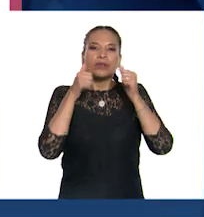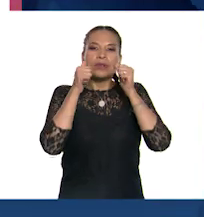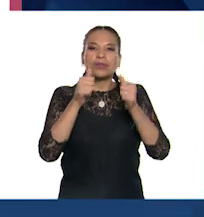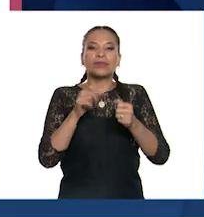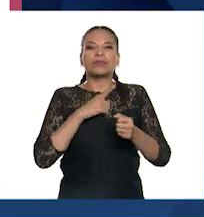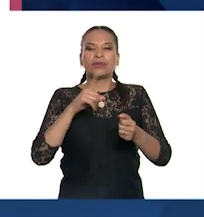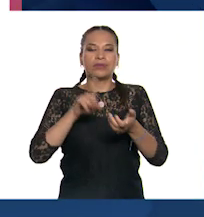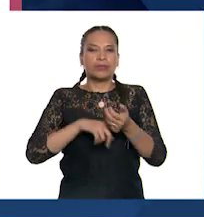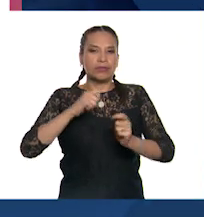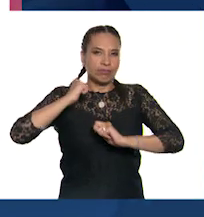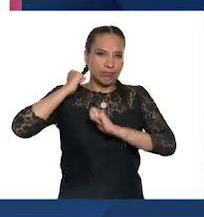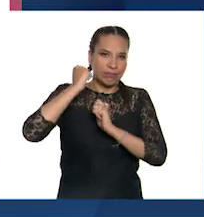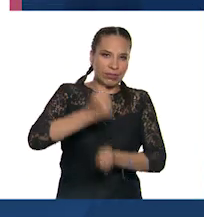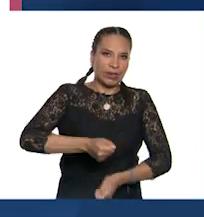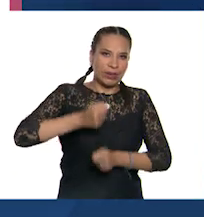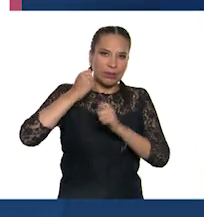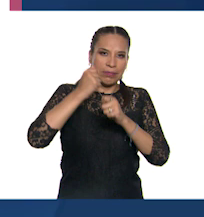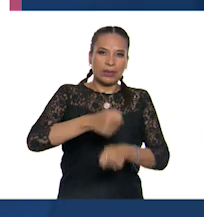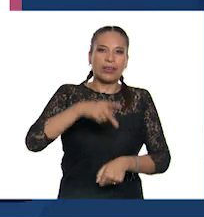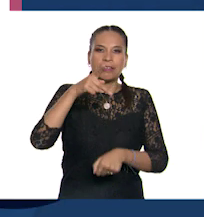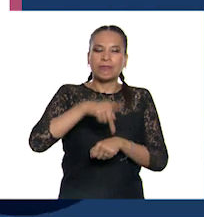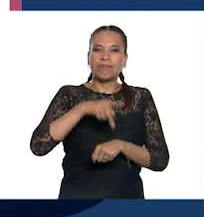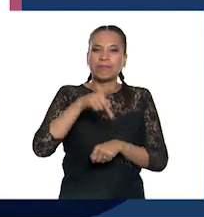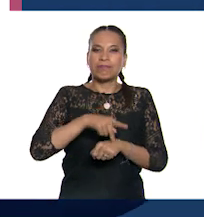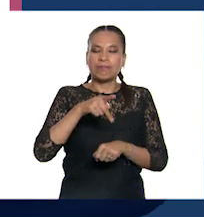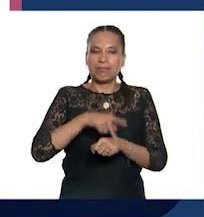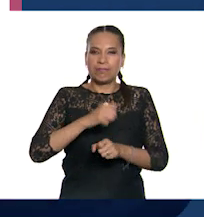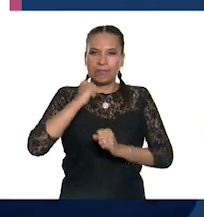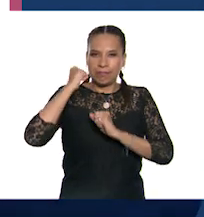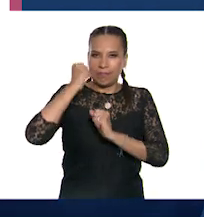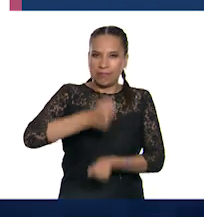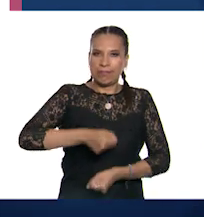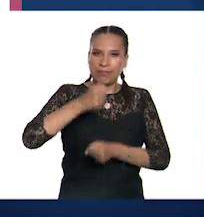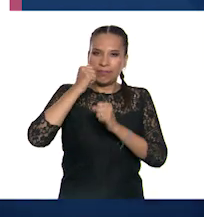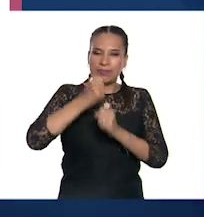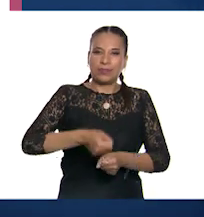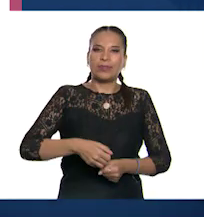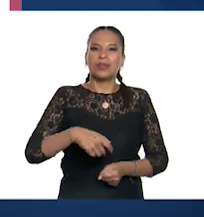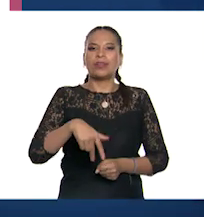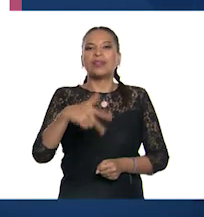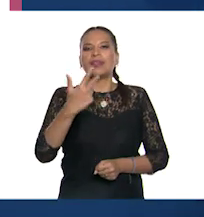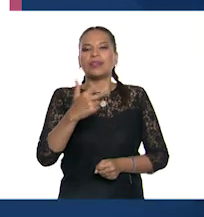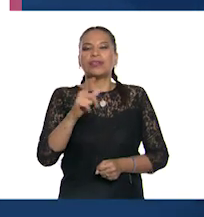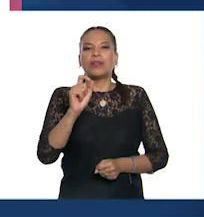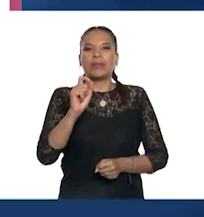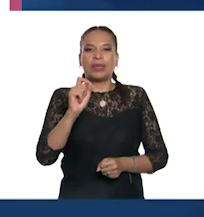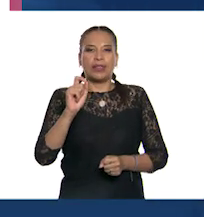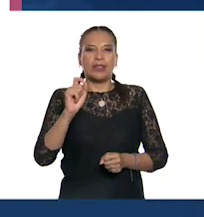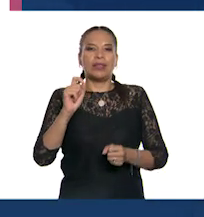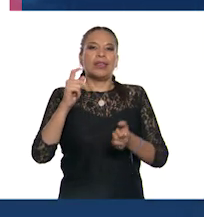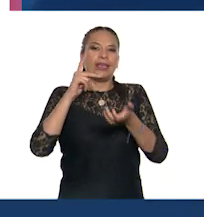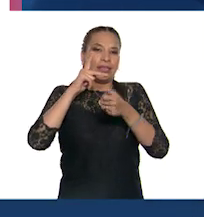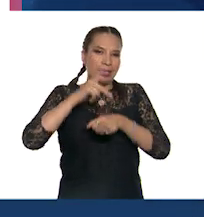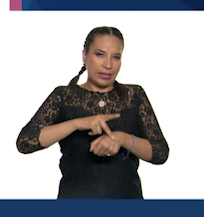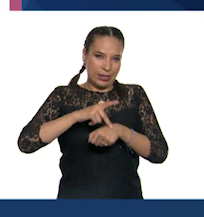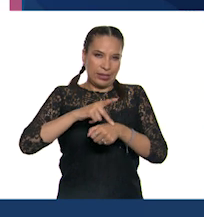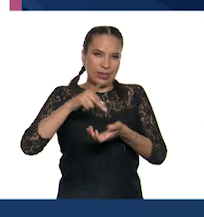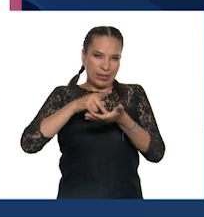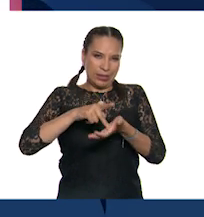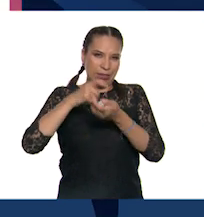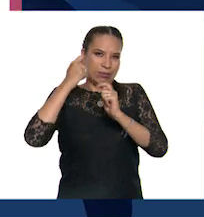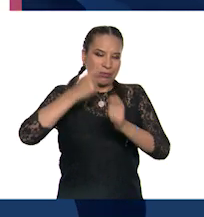en romper a fuerza de martillazos dados con un martillo de 13 a 20 libras de peso, las piedras